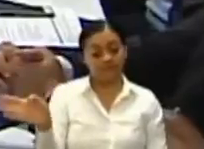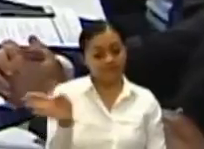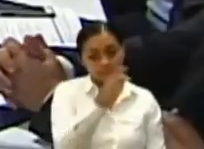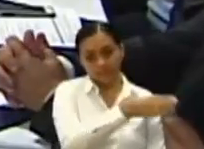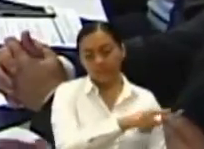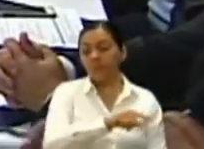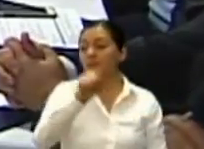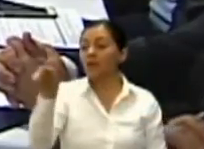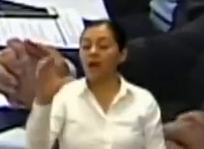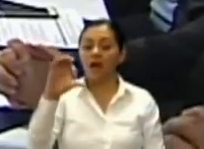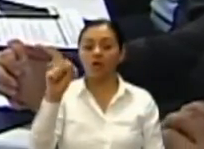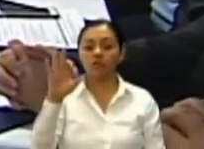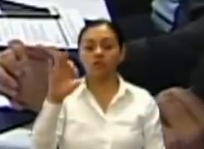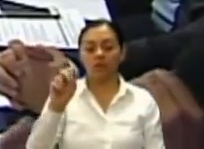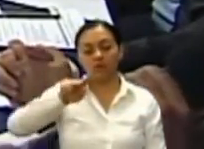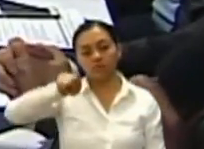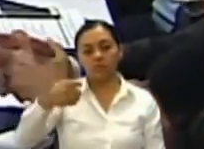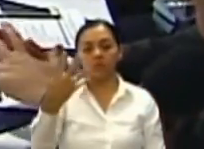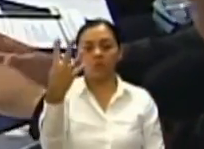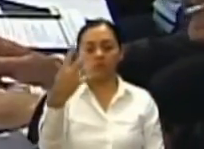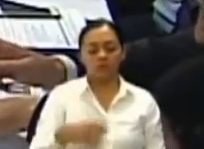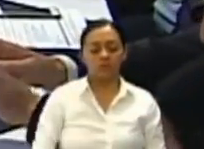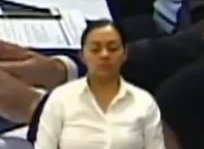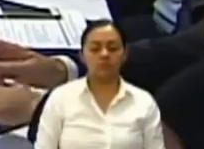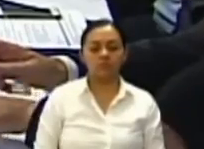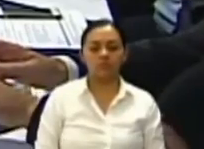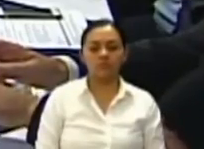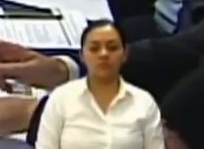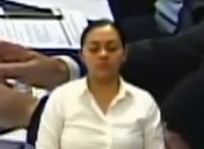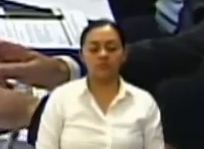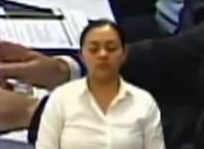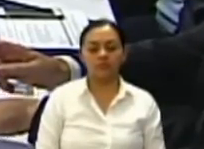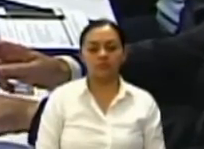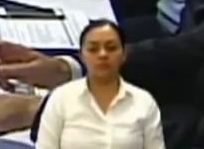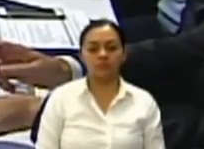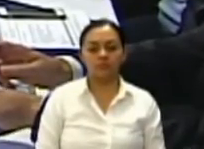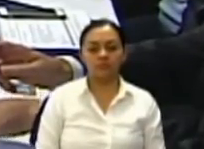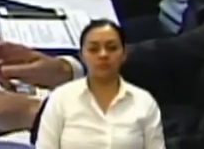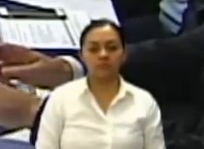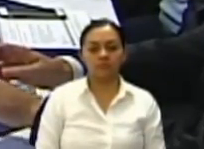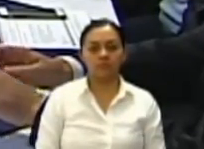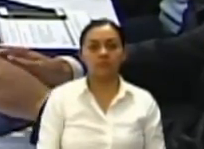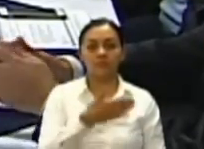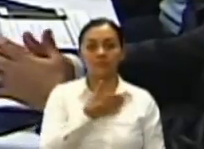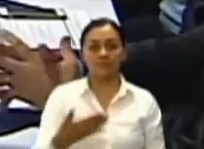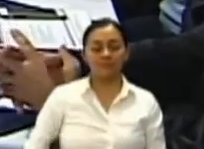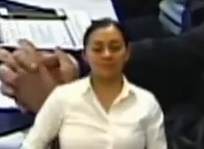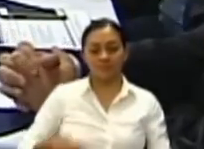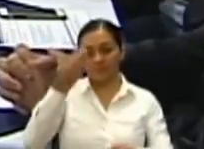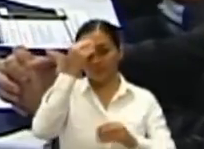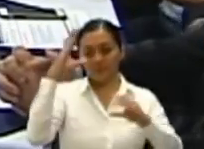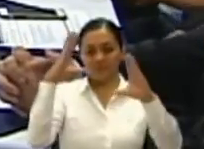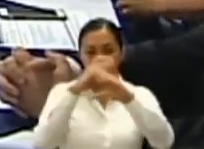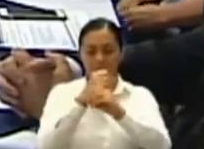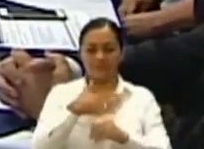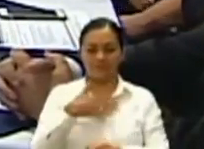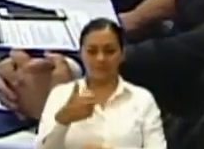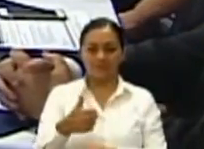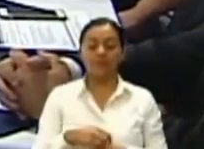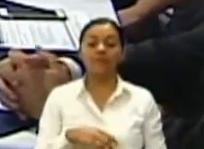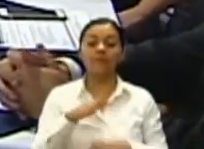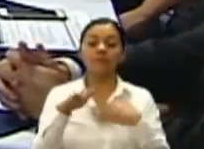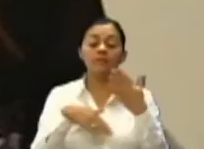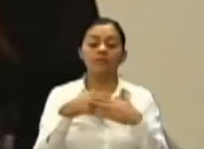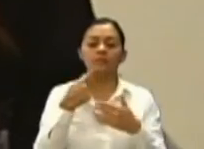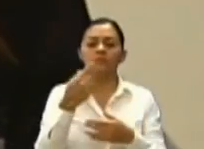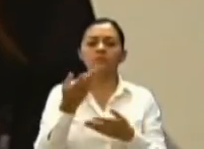maria grazia costa formule su pregunta viene por teleamazonas de adelante por favor presidente cómo está buenas noches usted ya se ha referido respecto